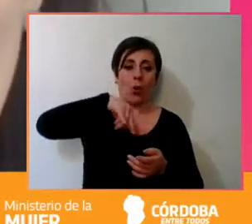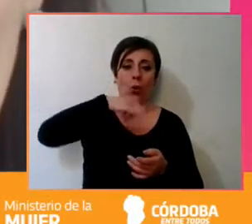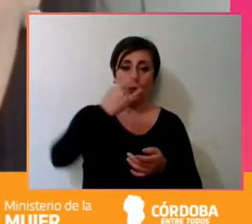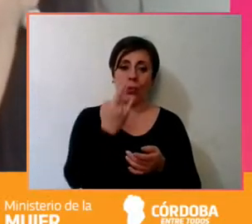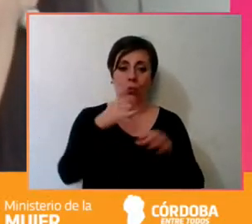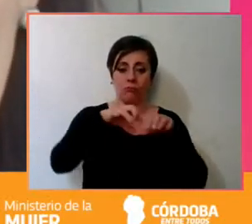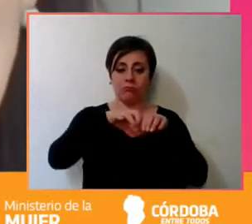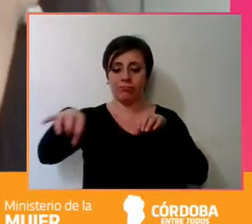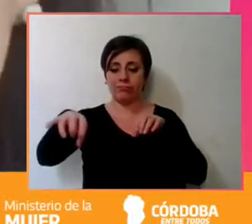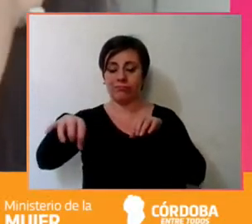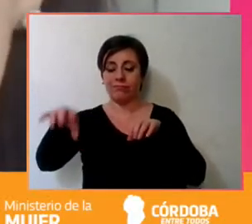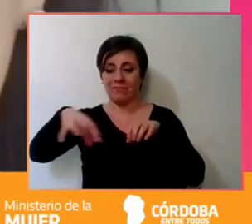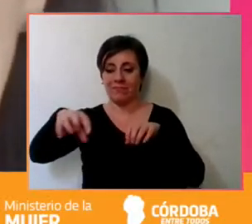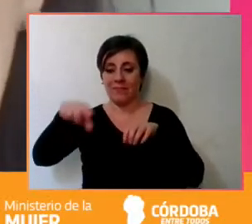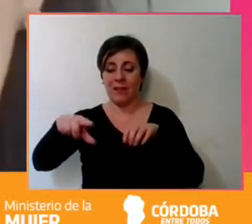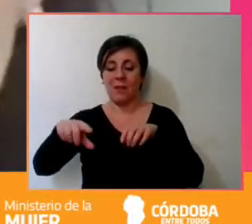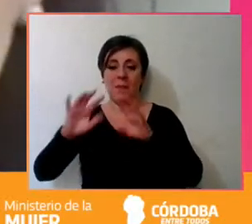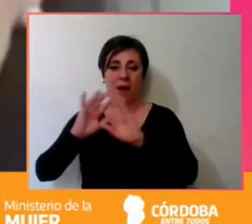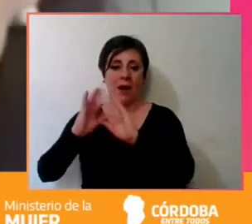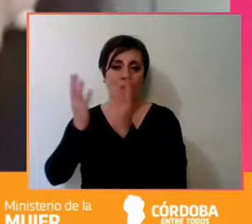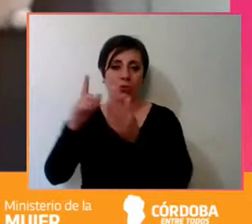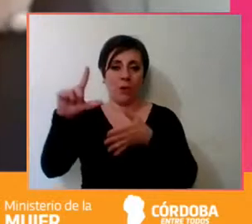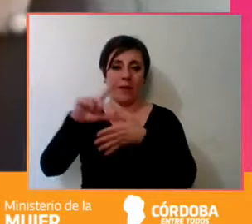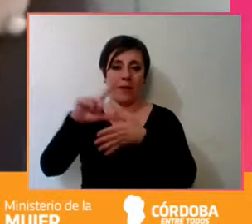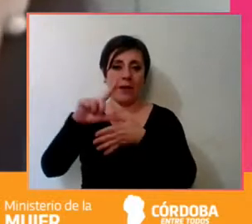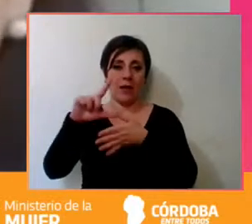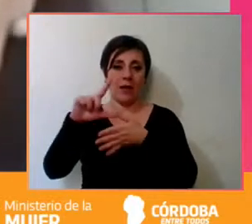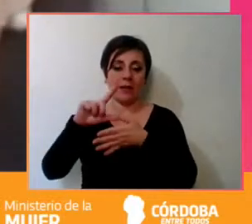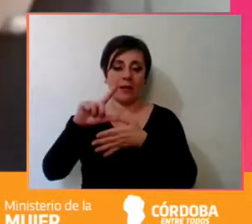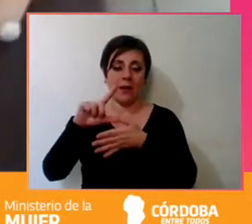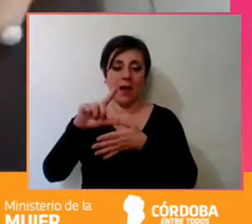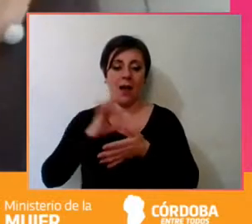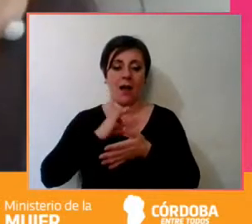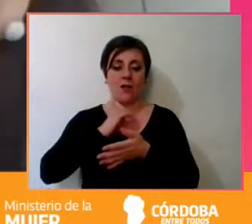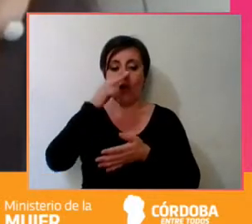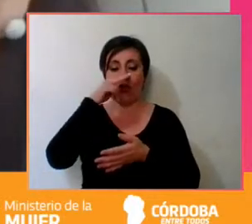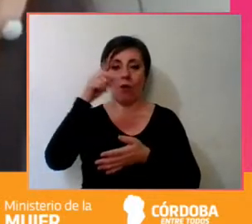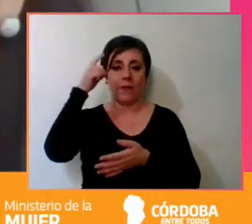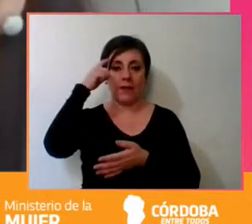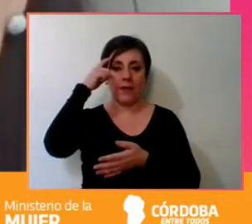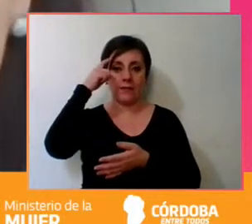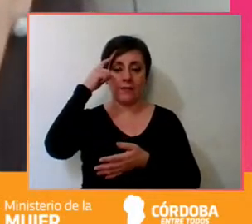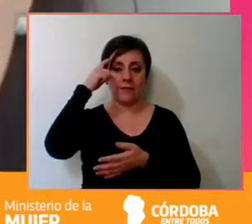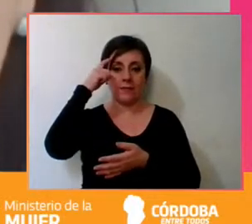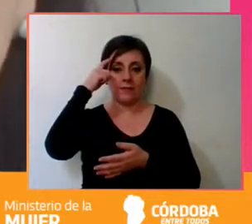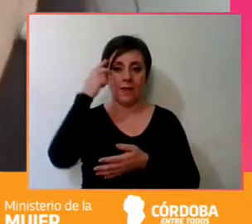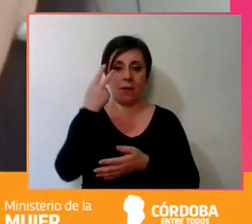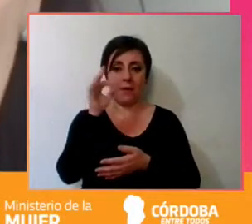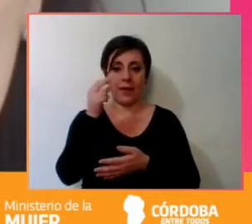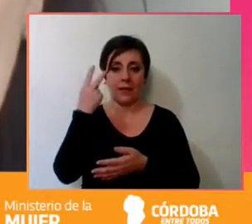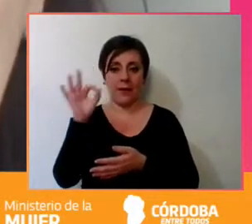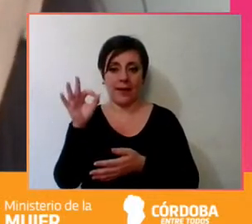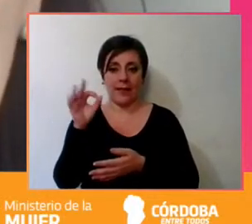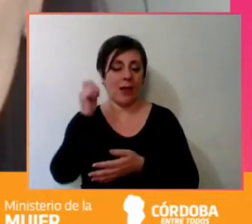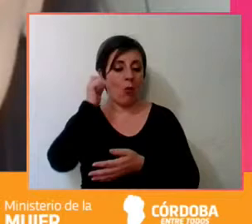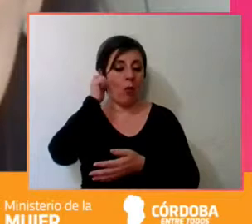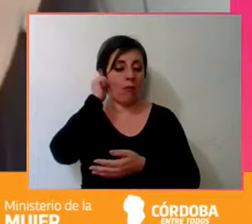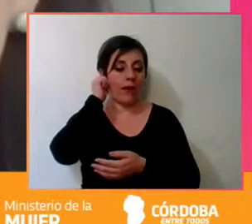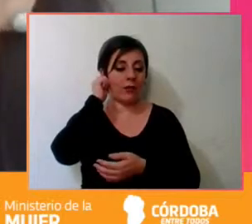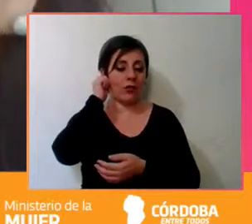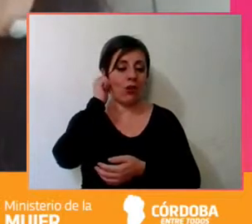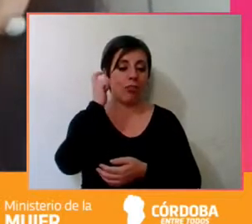Latina, para el mundo, ¿no? Que nace recién el año 2010, y estamos justamente en el año 2020 cumpliendo